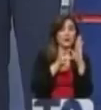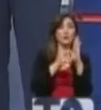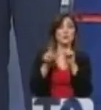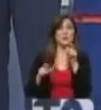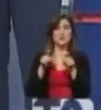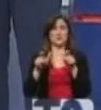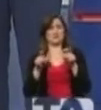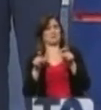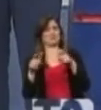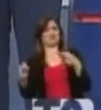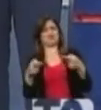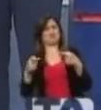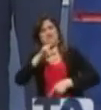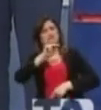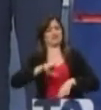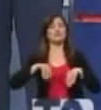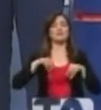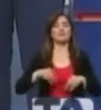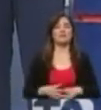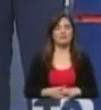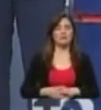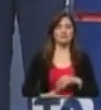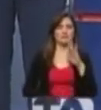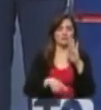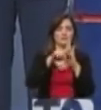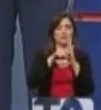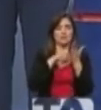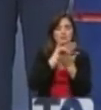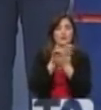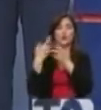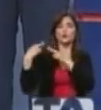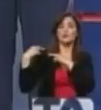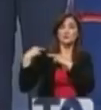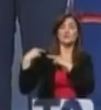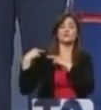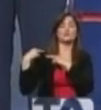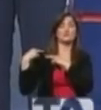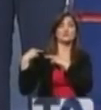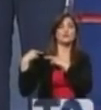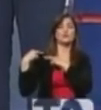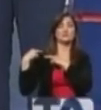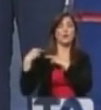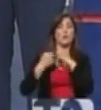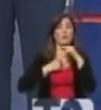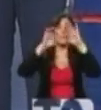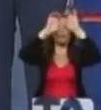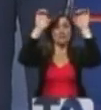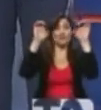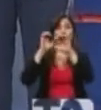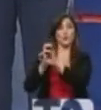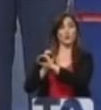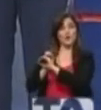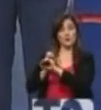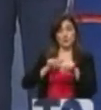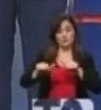controversia en distintos sectores de la sociedad. Entre ellas, la eliminación de la propuesta de responsabilidad de los accionistas en las obligaciones que haya